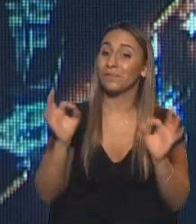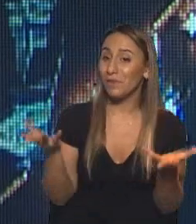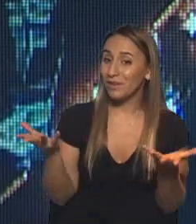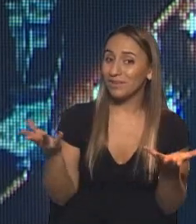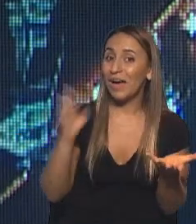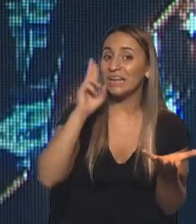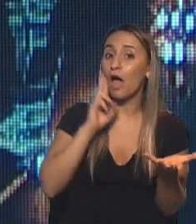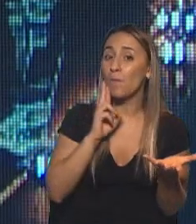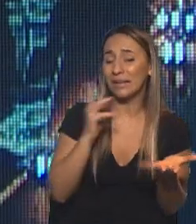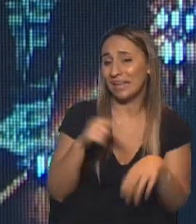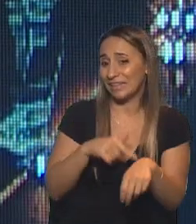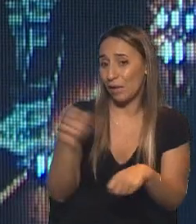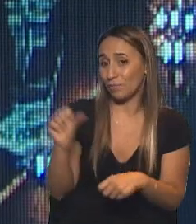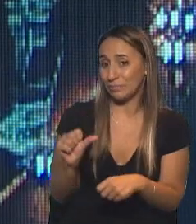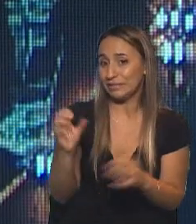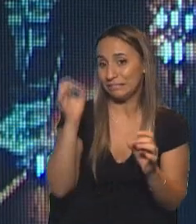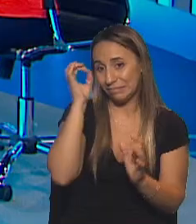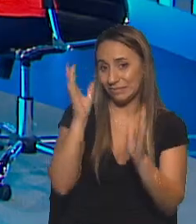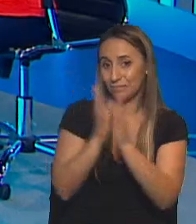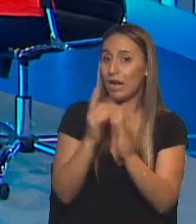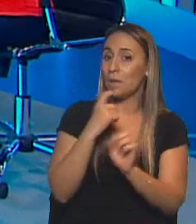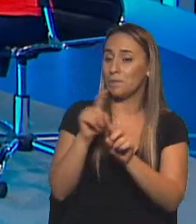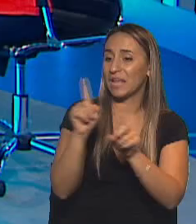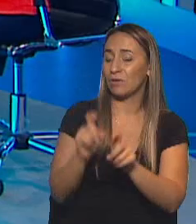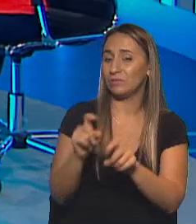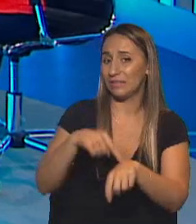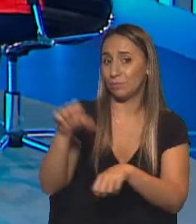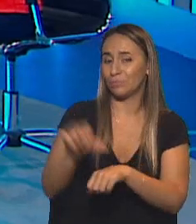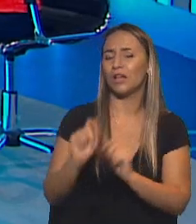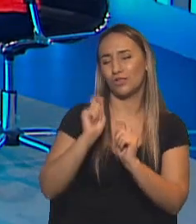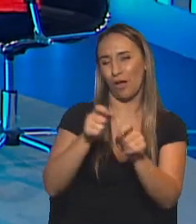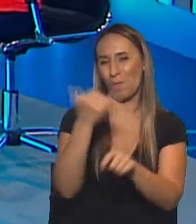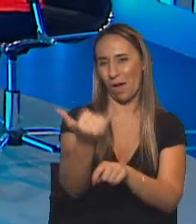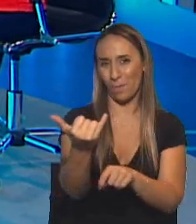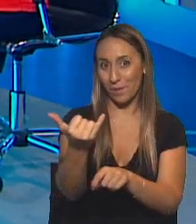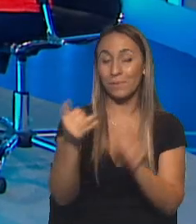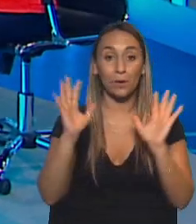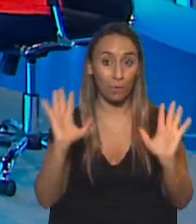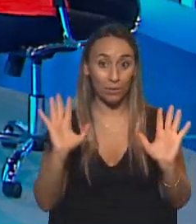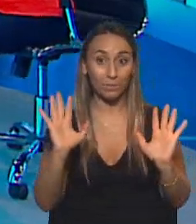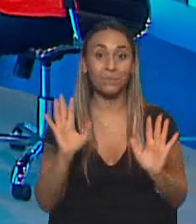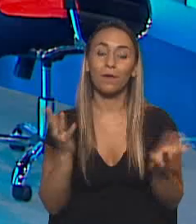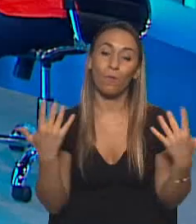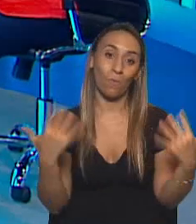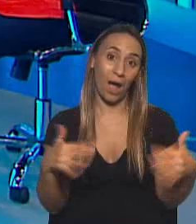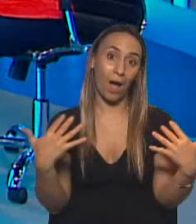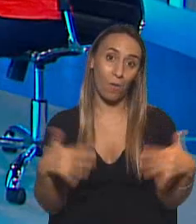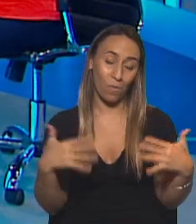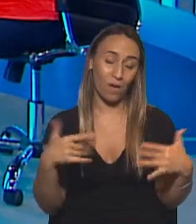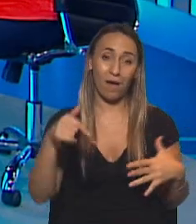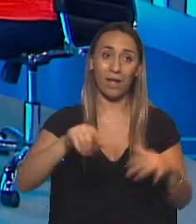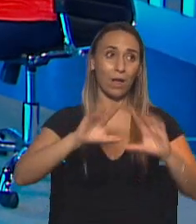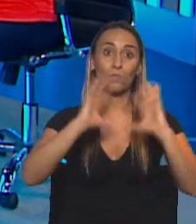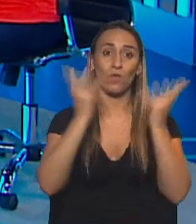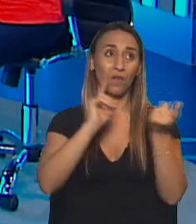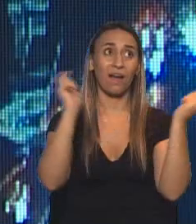Reverte, no nos queda más tiempo para las preguntas, que las vamos a dejar pendientes para la semana que viene. Pero bueno, vaya si está cambiando el mundo, ¿no? Que un presidente